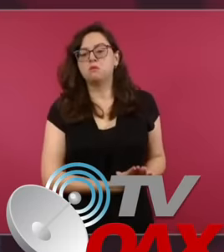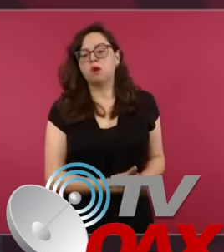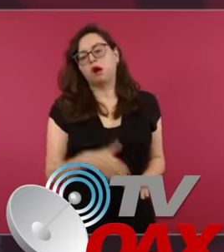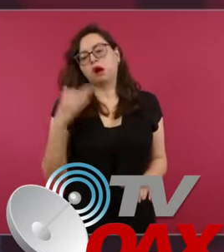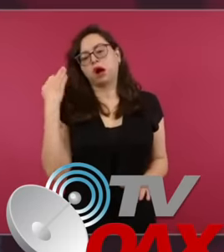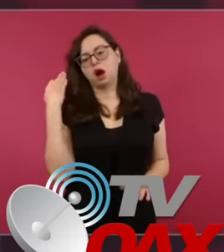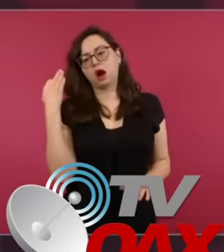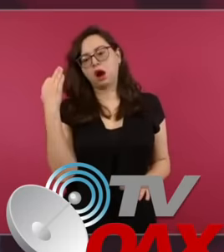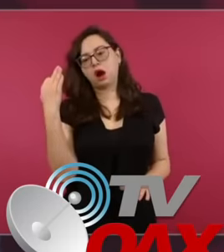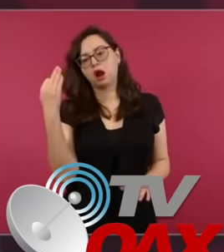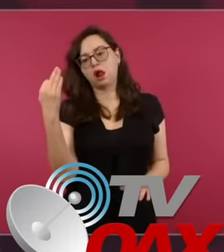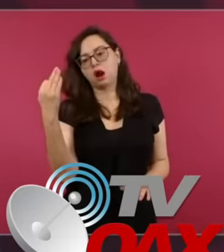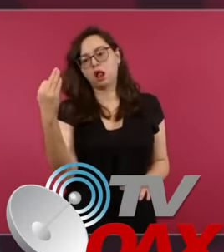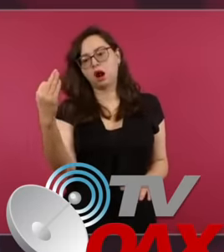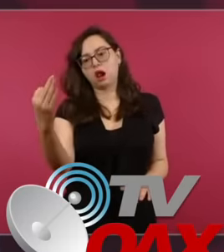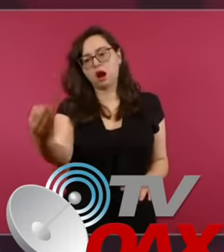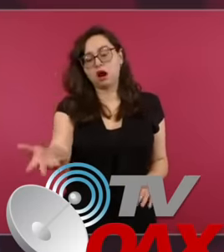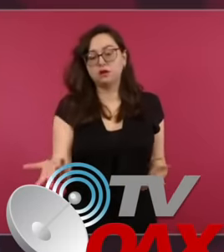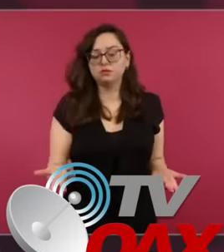de